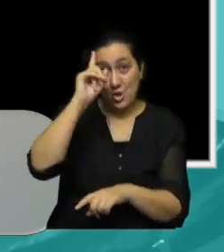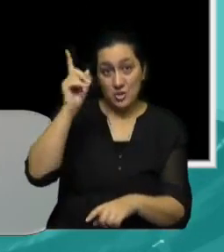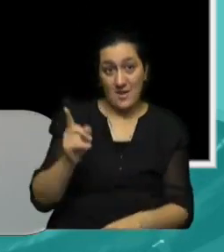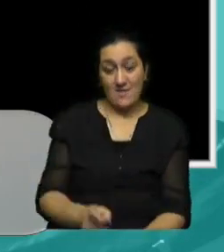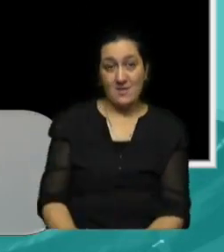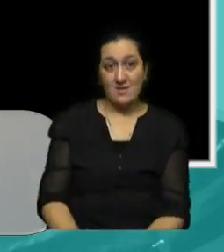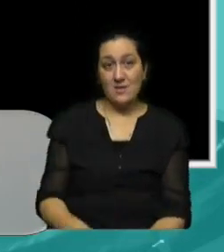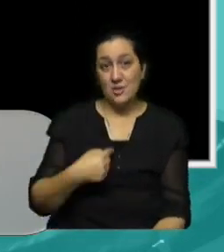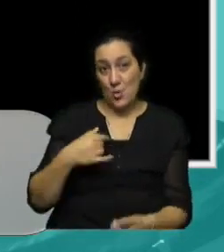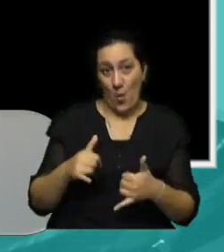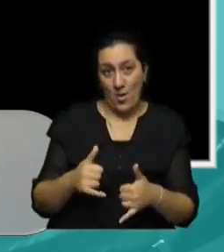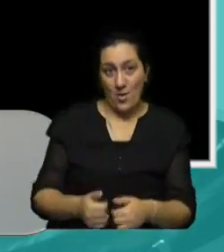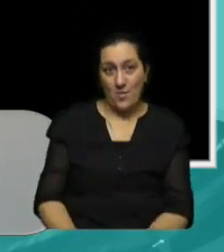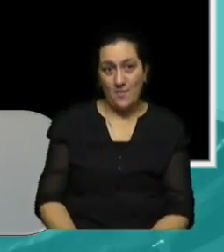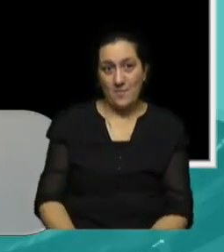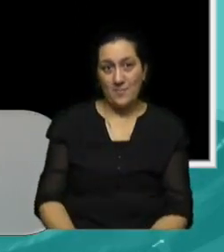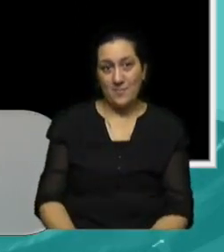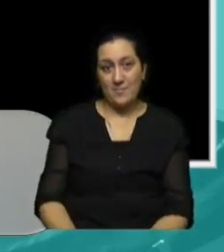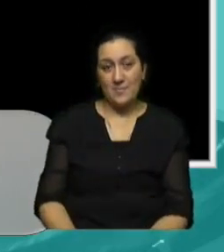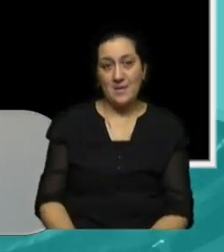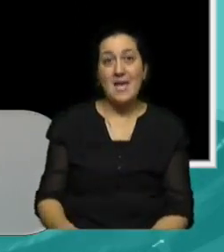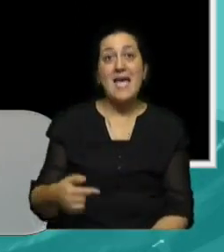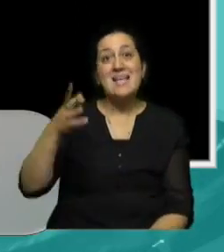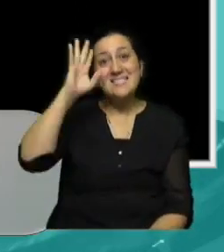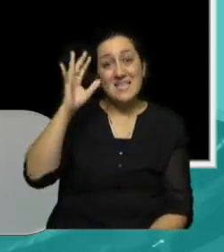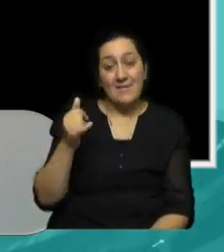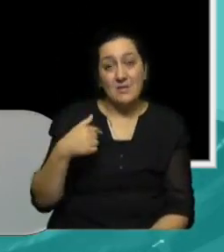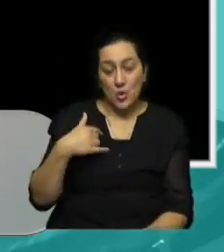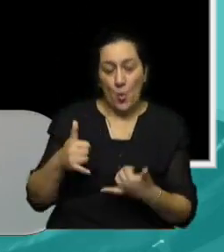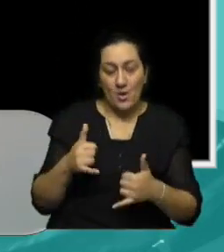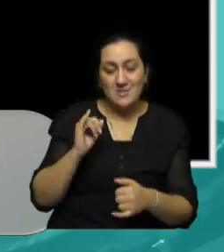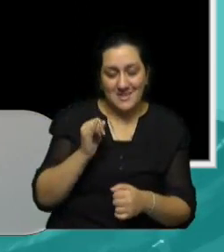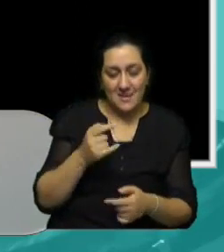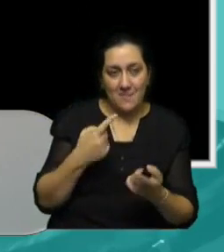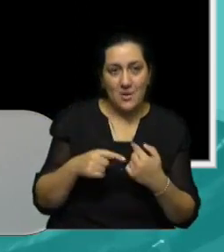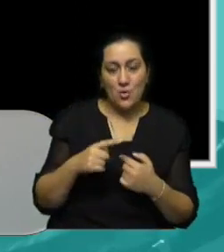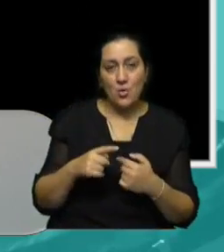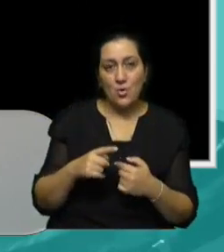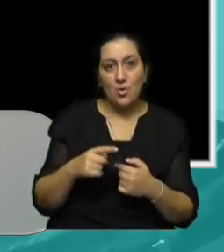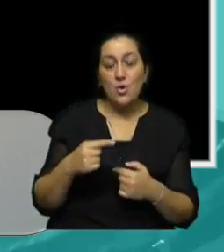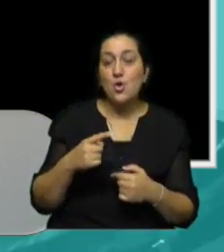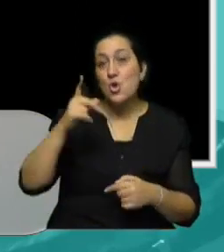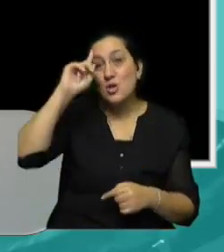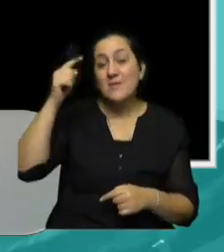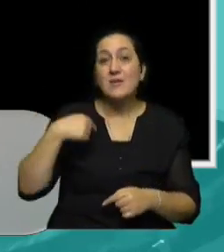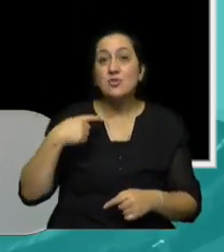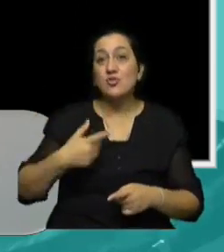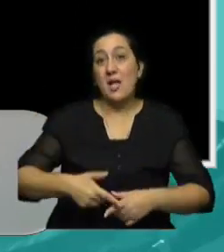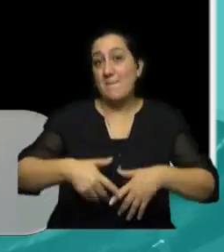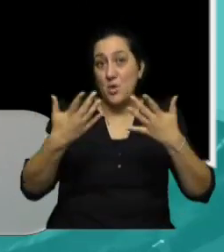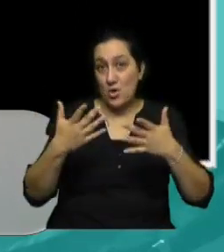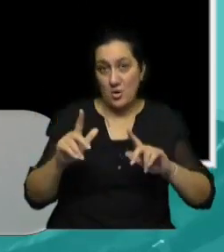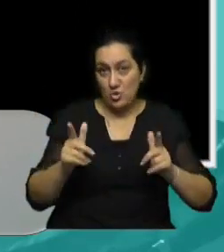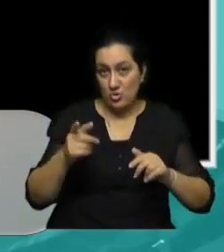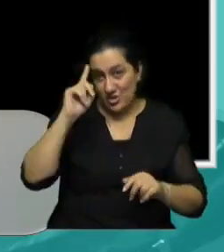juego. Pero saben que jugás. Saben que juego, lo que no saben es que tipo he ido campeona y cosas así. ¿No